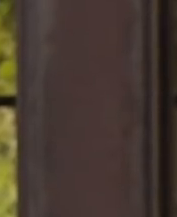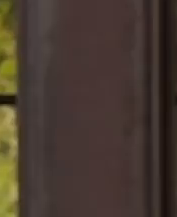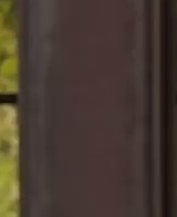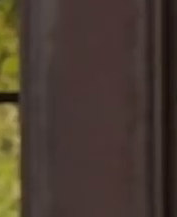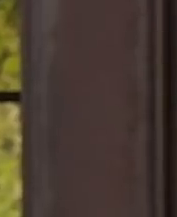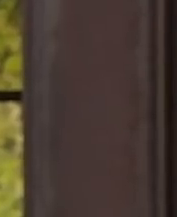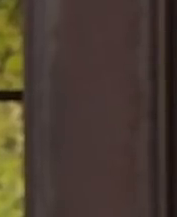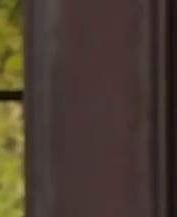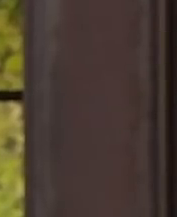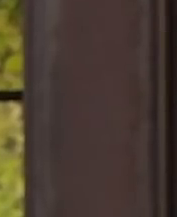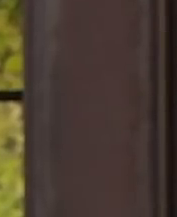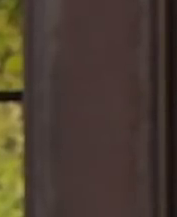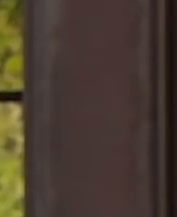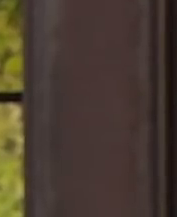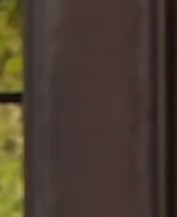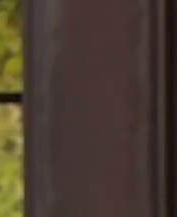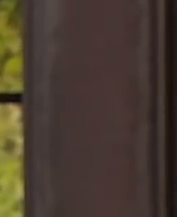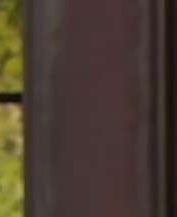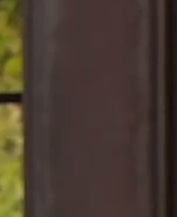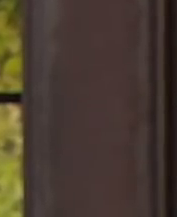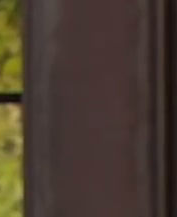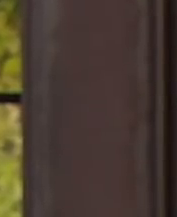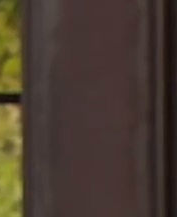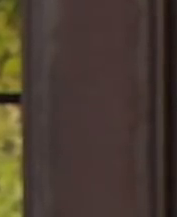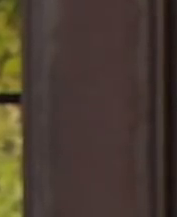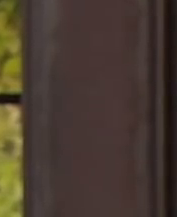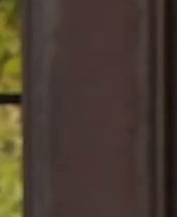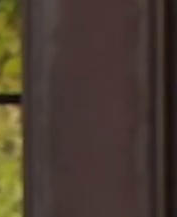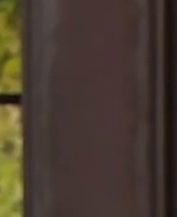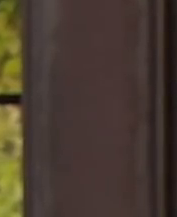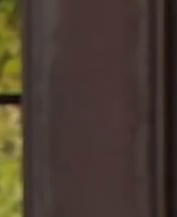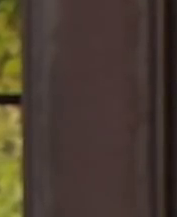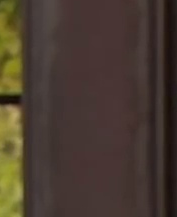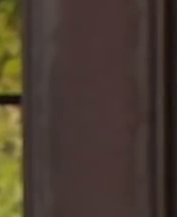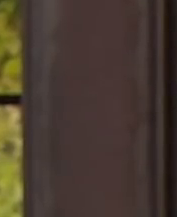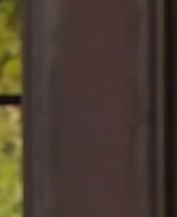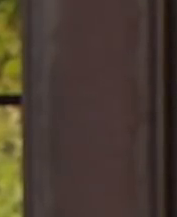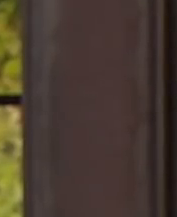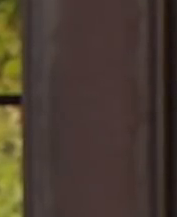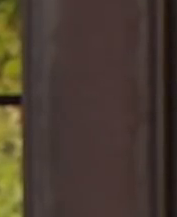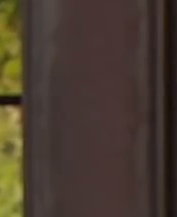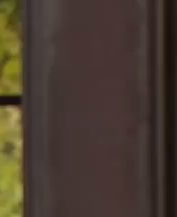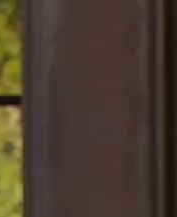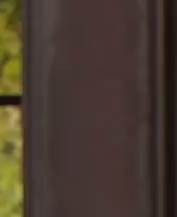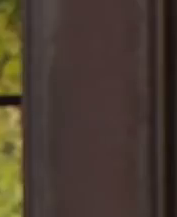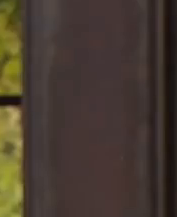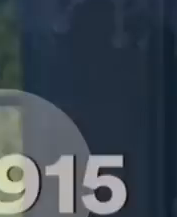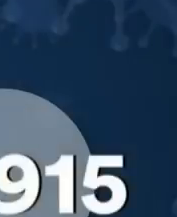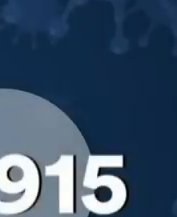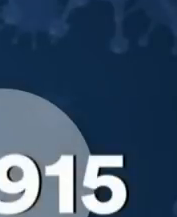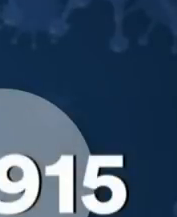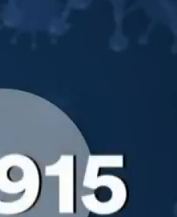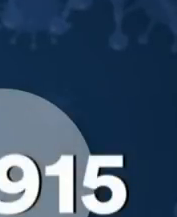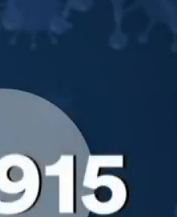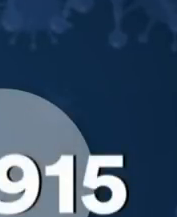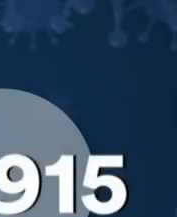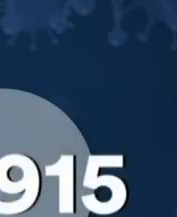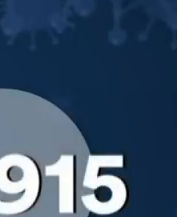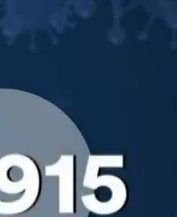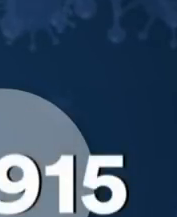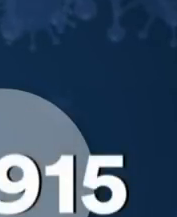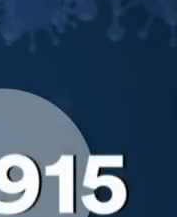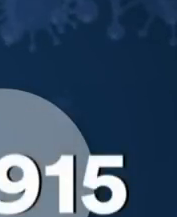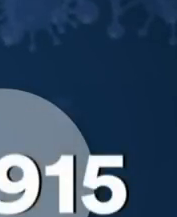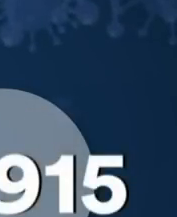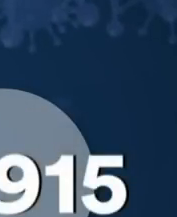3.964 casos nuevos de personas contagiadas y 45 nuevos fallecidos, y superamos con esto, Toti, los 800